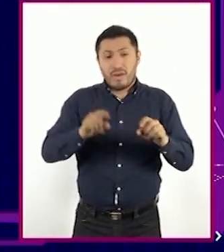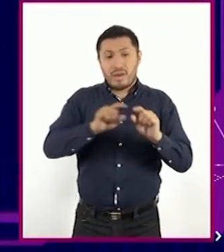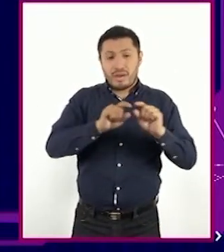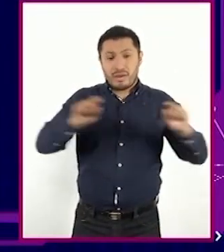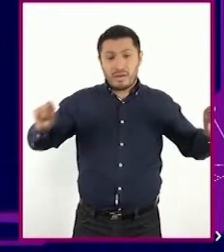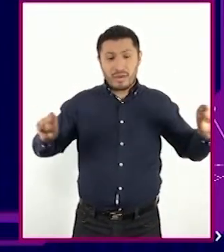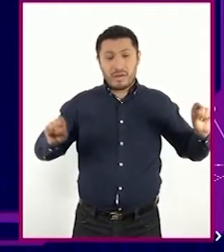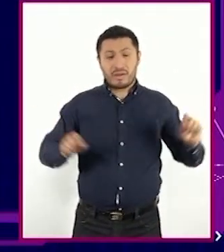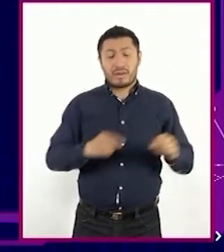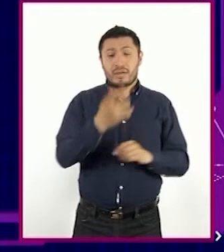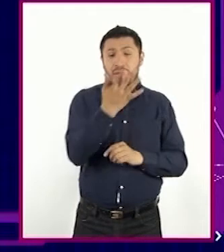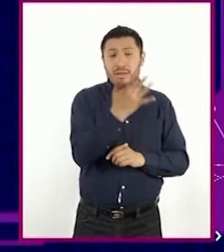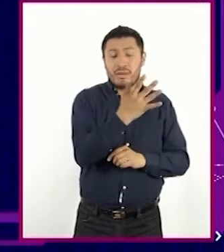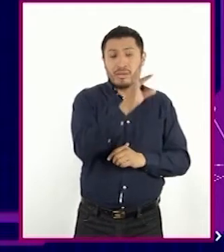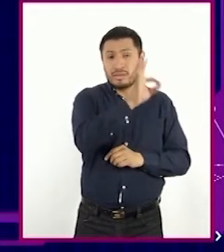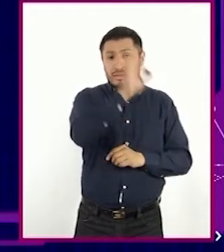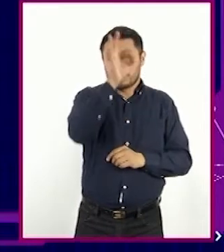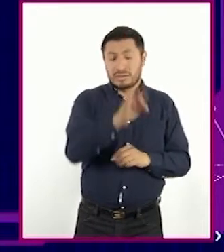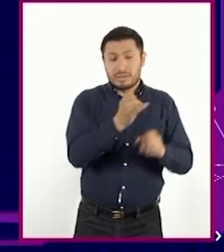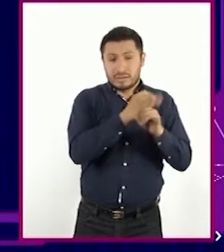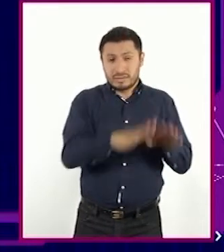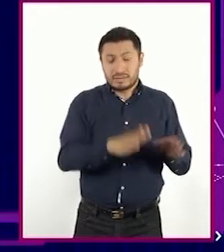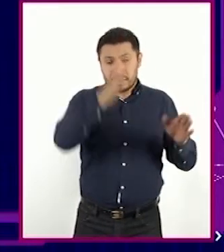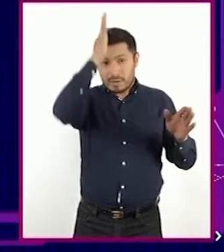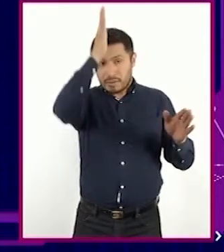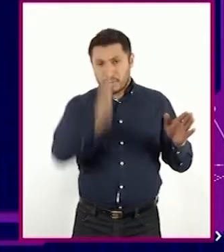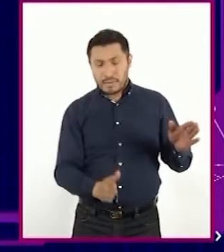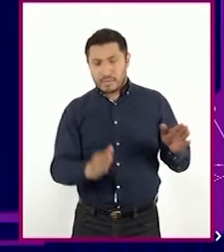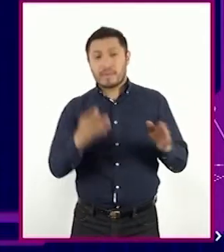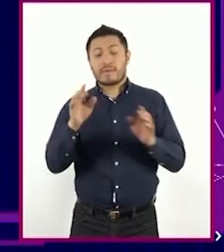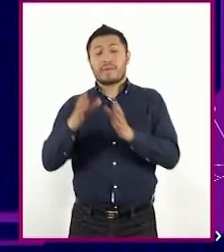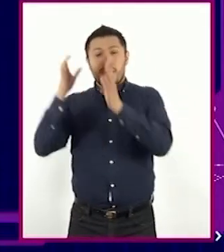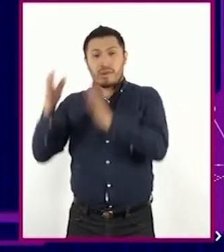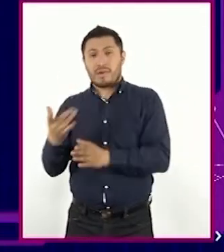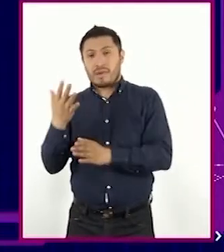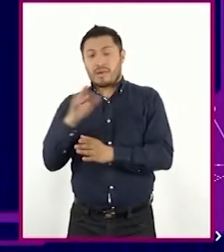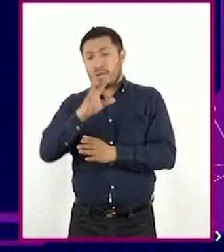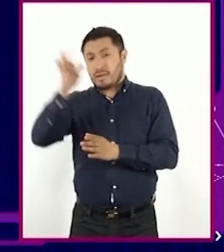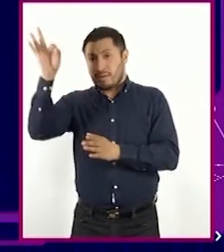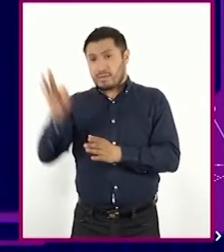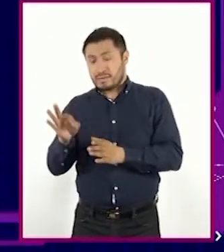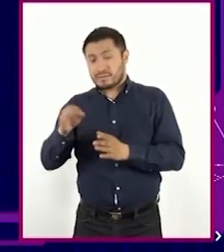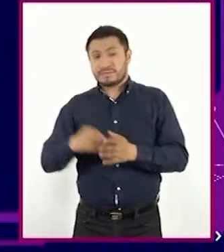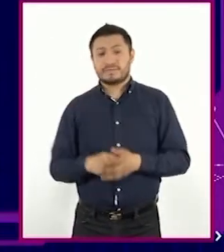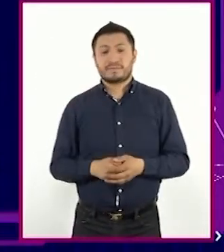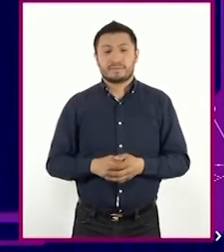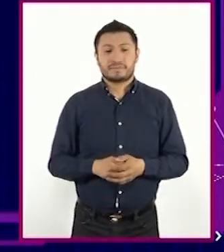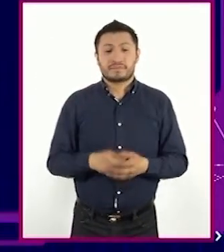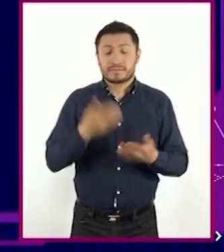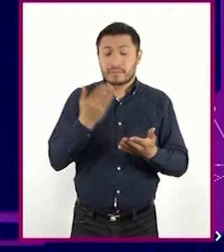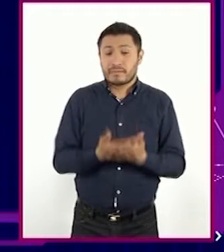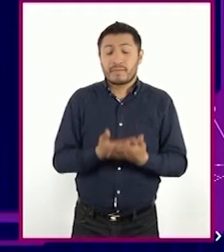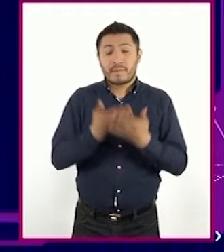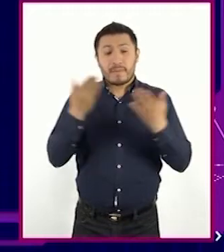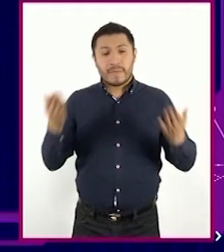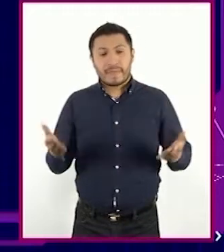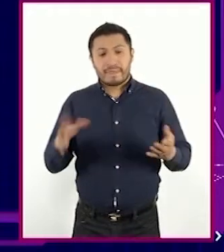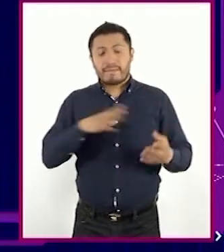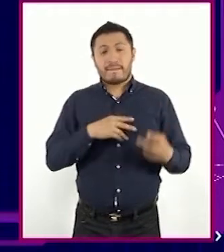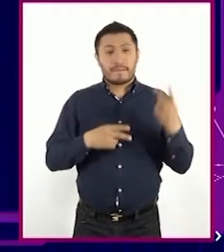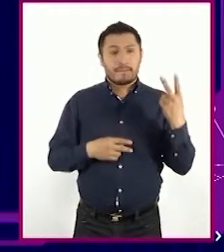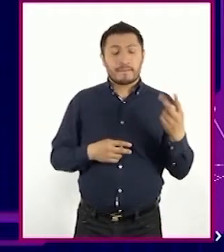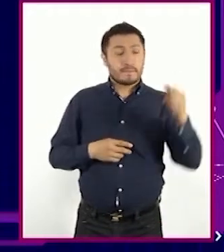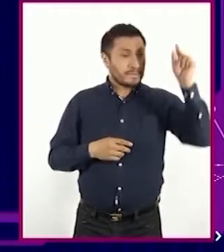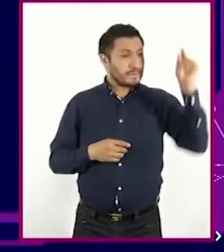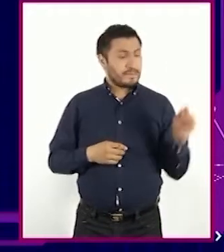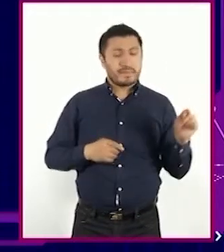primer 50% de los datos del segundo 50%. Ahora se trazan otras